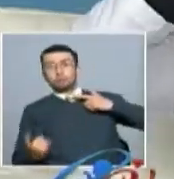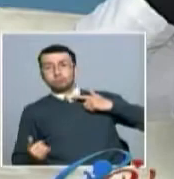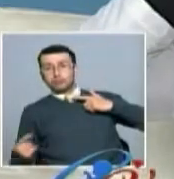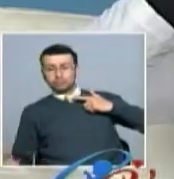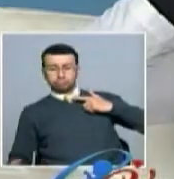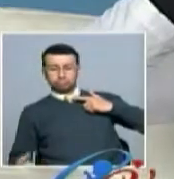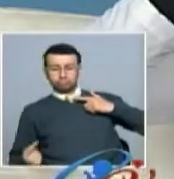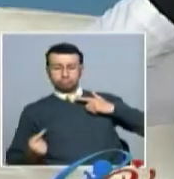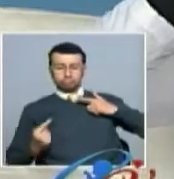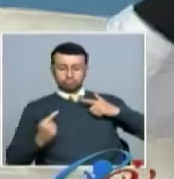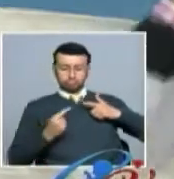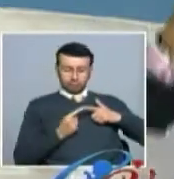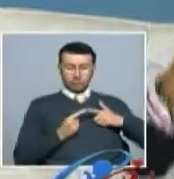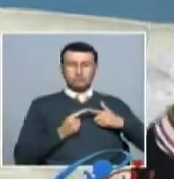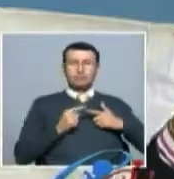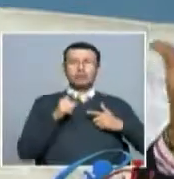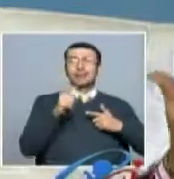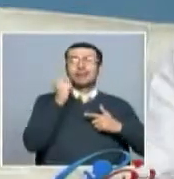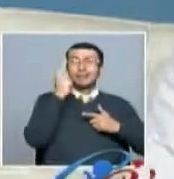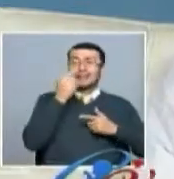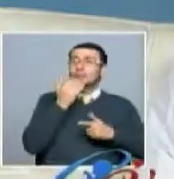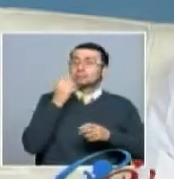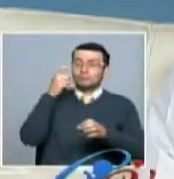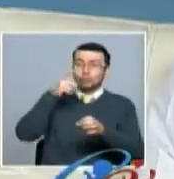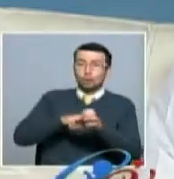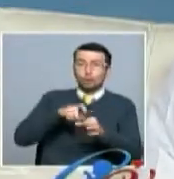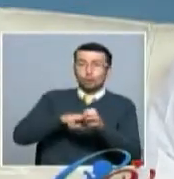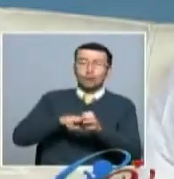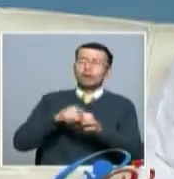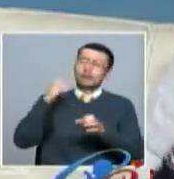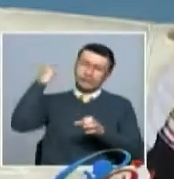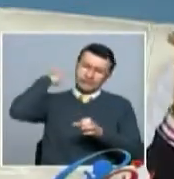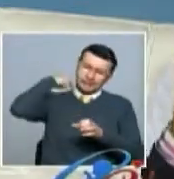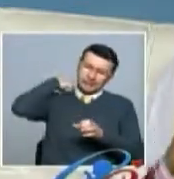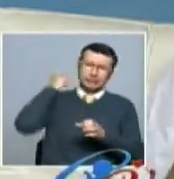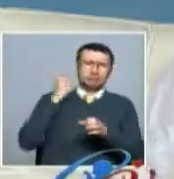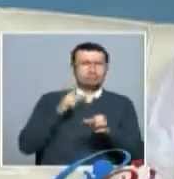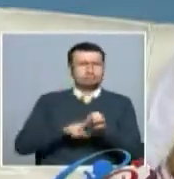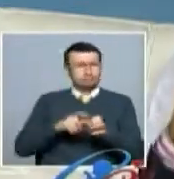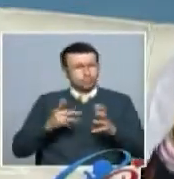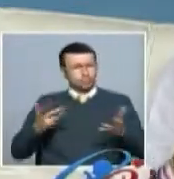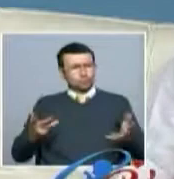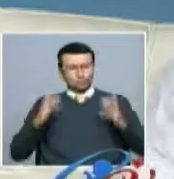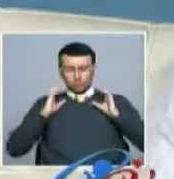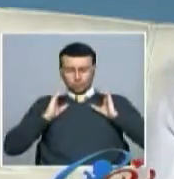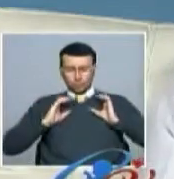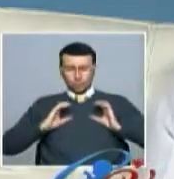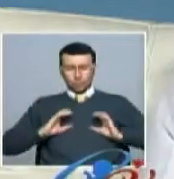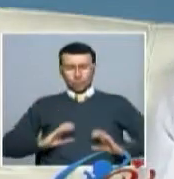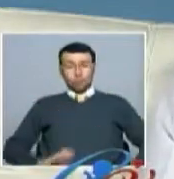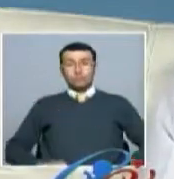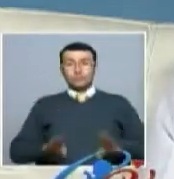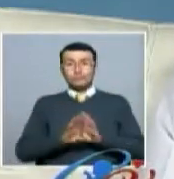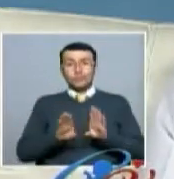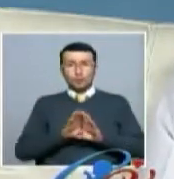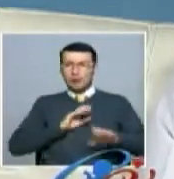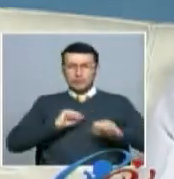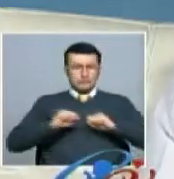entiendan qué es lo que pasa con la columna vertebral, qué es la anatomía, cómo es que el cuerpo, esta perfecta